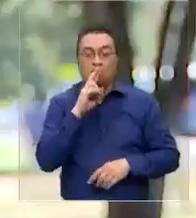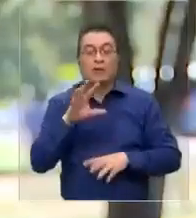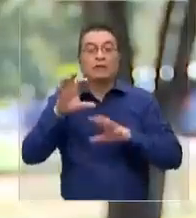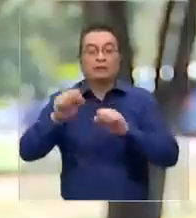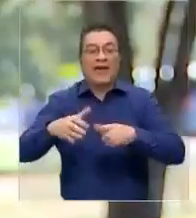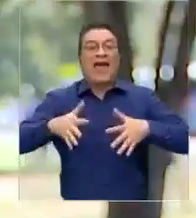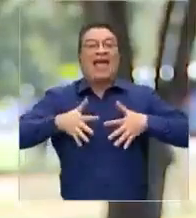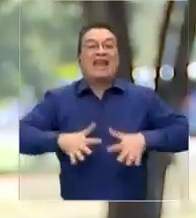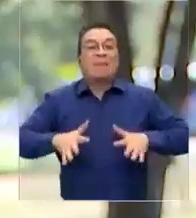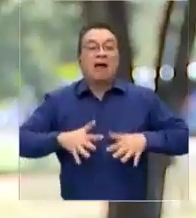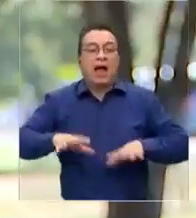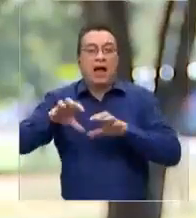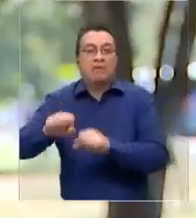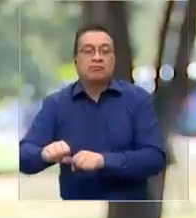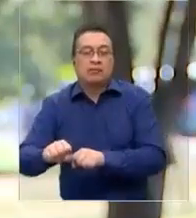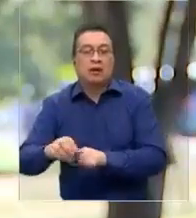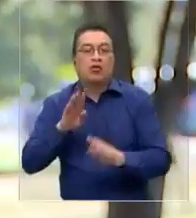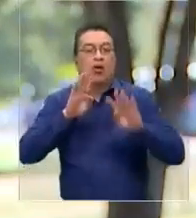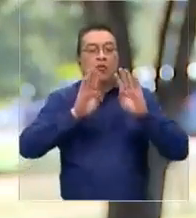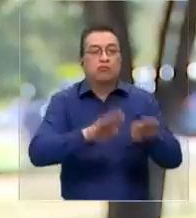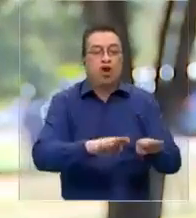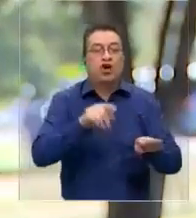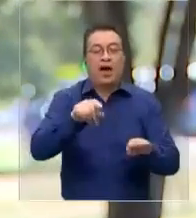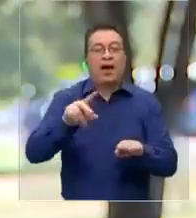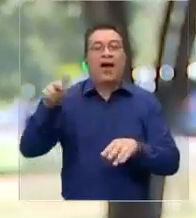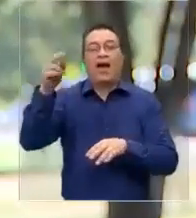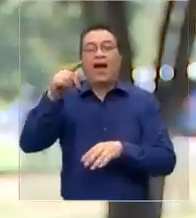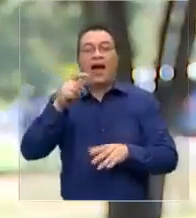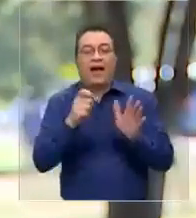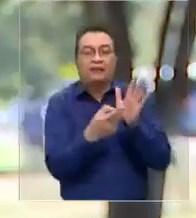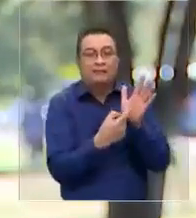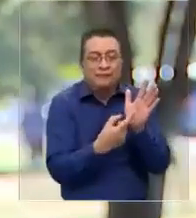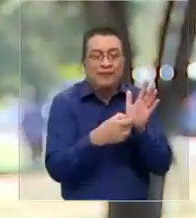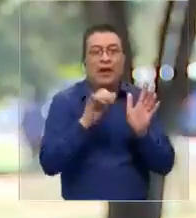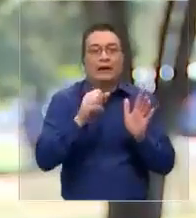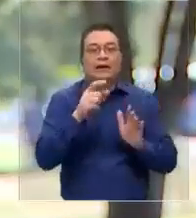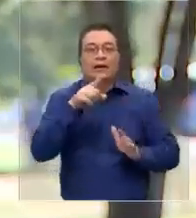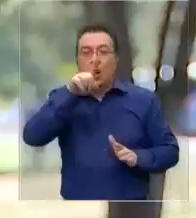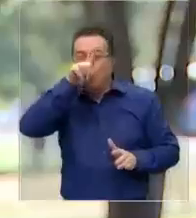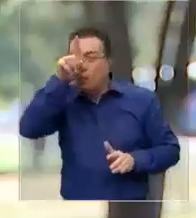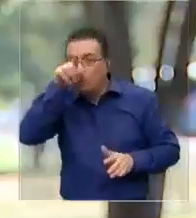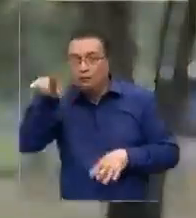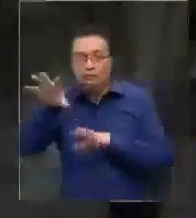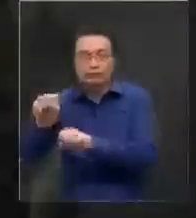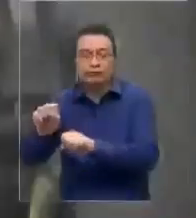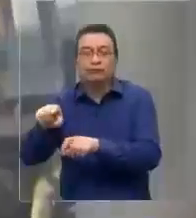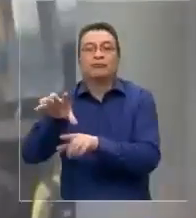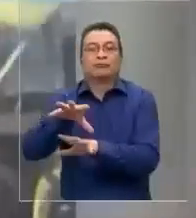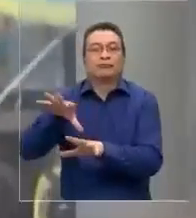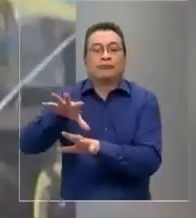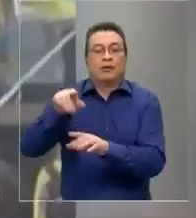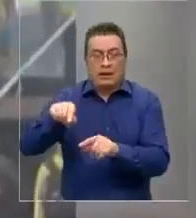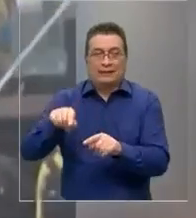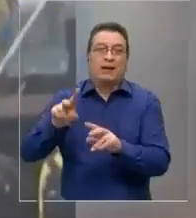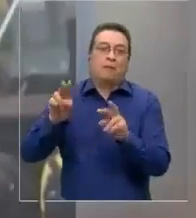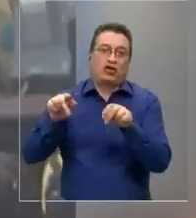Crimea, apoya militarmente el Donbass y de ese conflicto hasta ahora hay una línea más o menos causal.